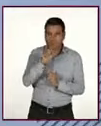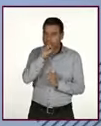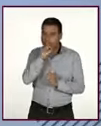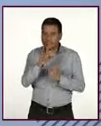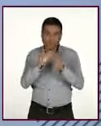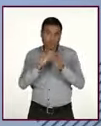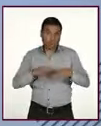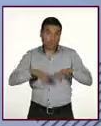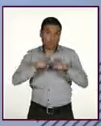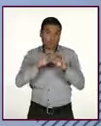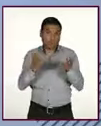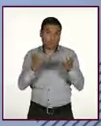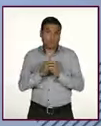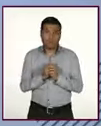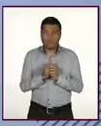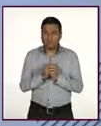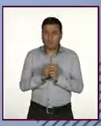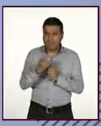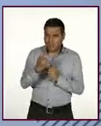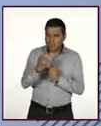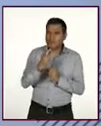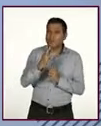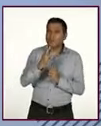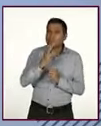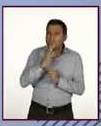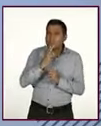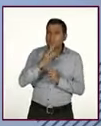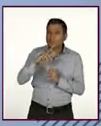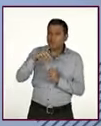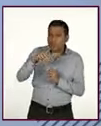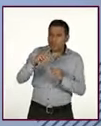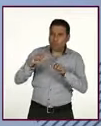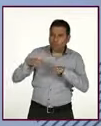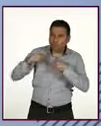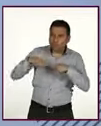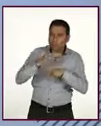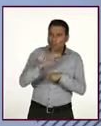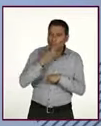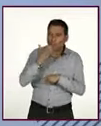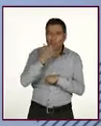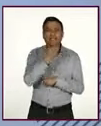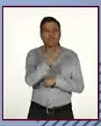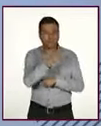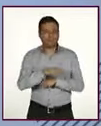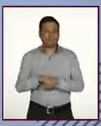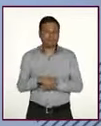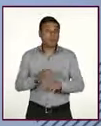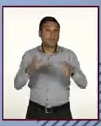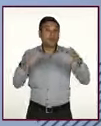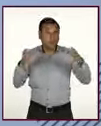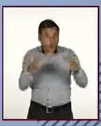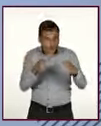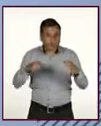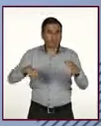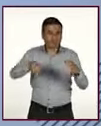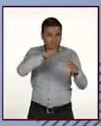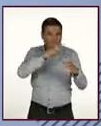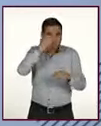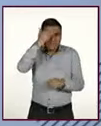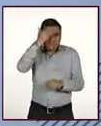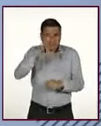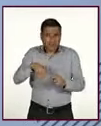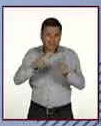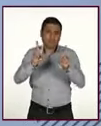las comunidades saben. ¿Usos y costumbres, Fanny? Claramente. Sabe cómo atender esta situación, cómo